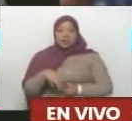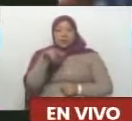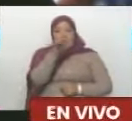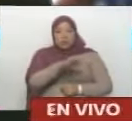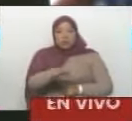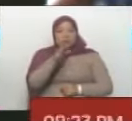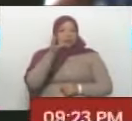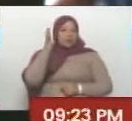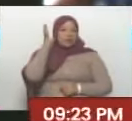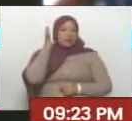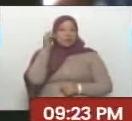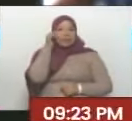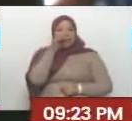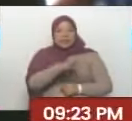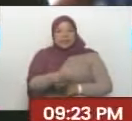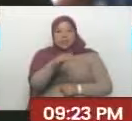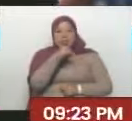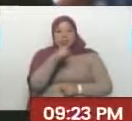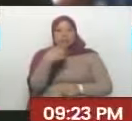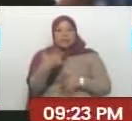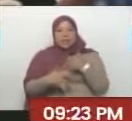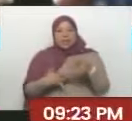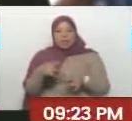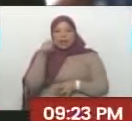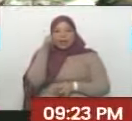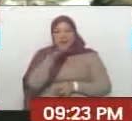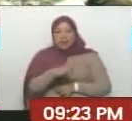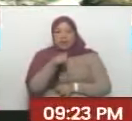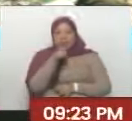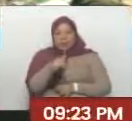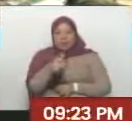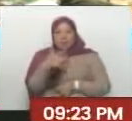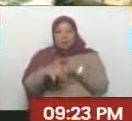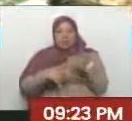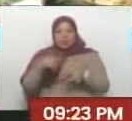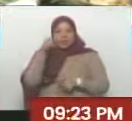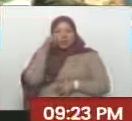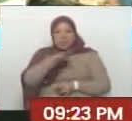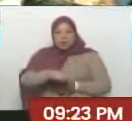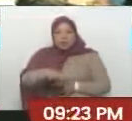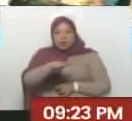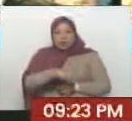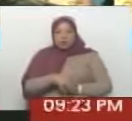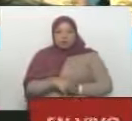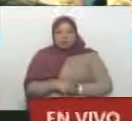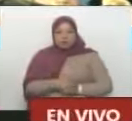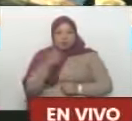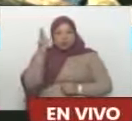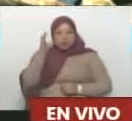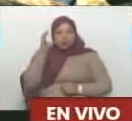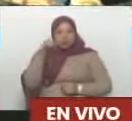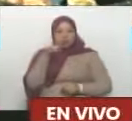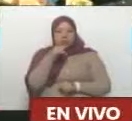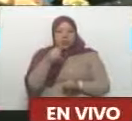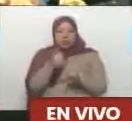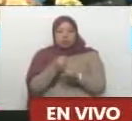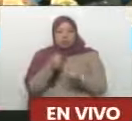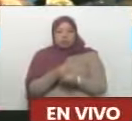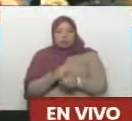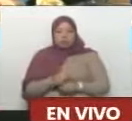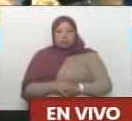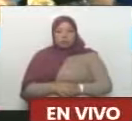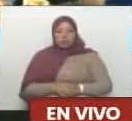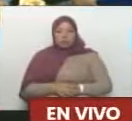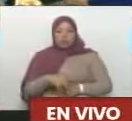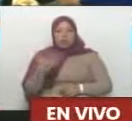tenemos conciencia de que es allí, en ese pueblo creador, en ese pueblo que se organiza,